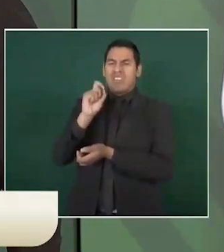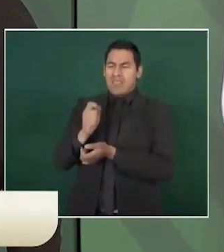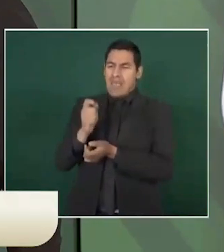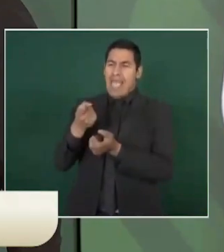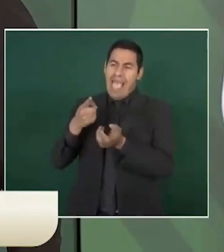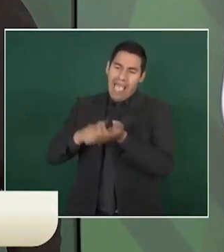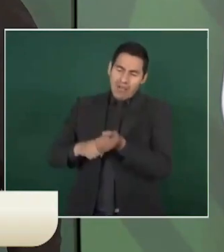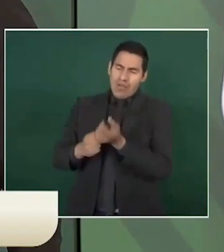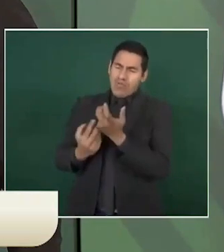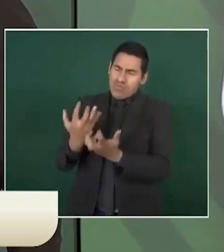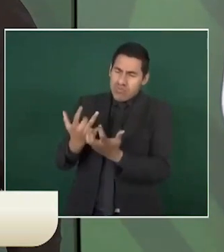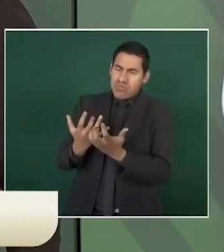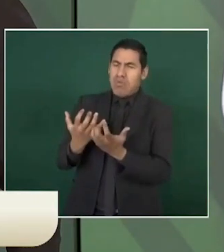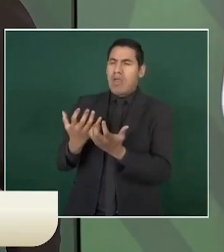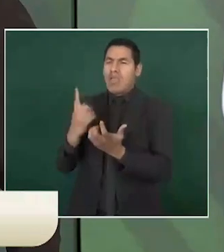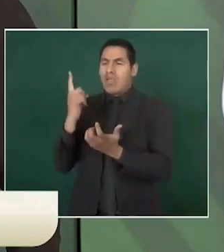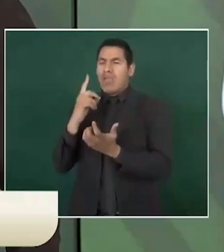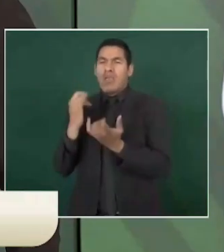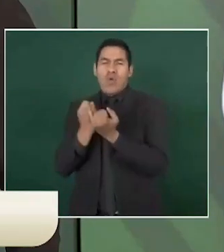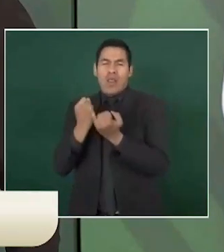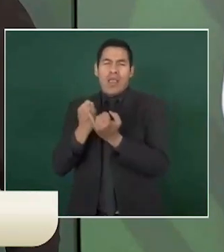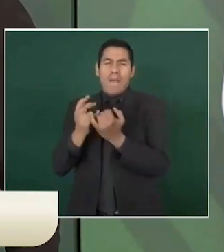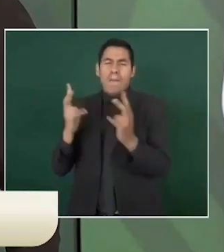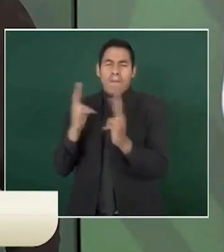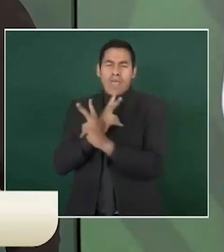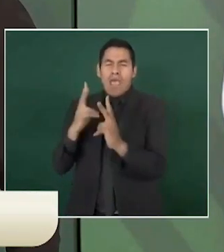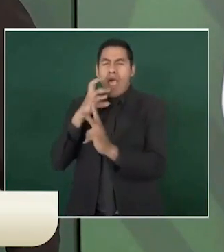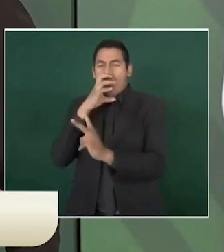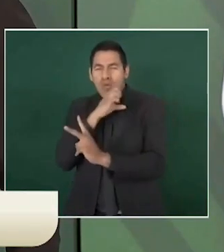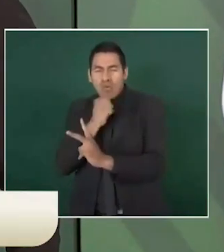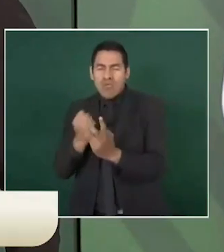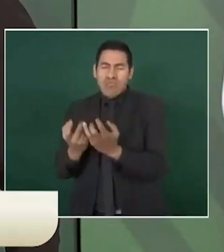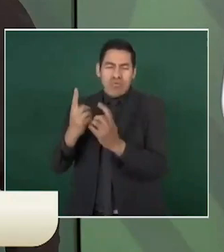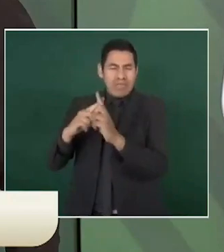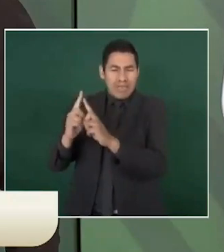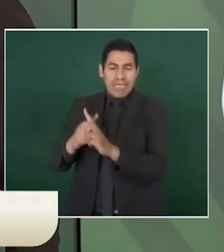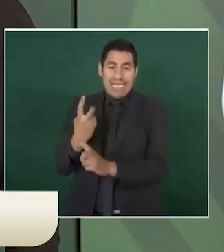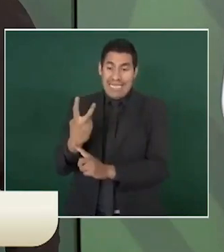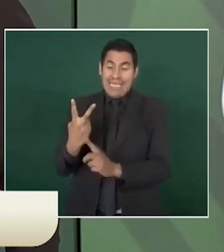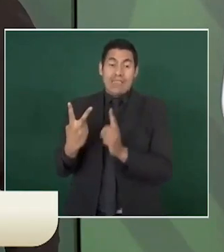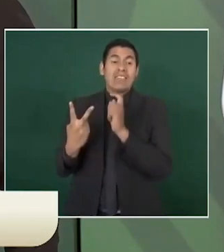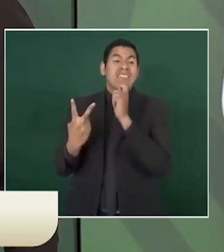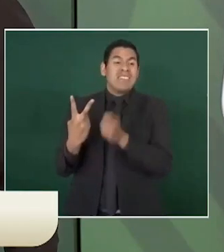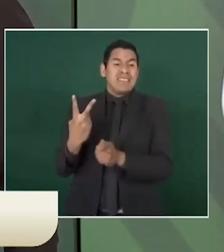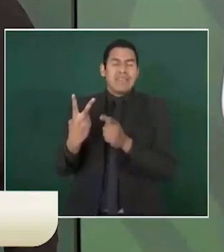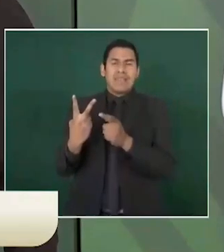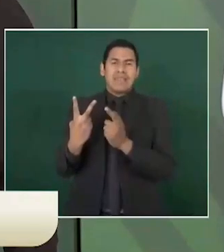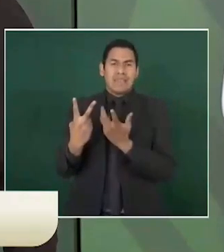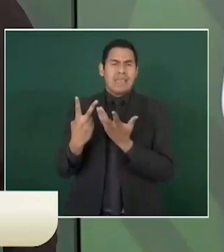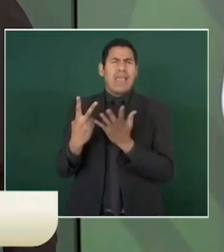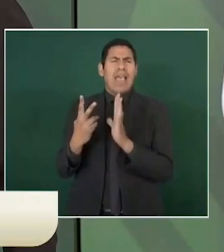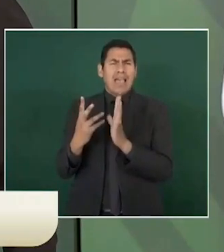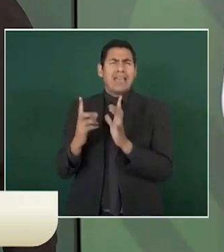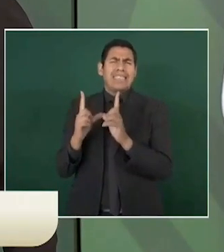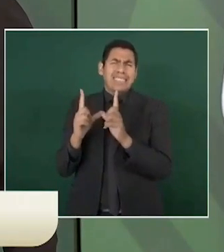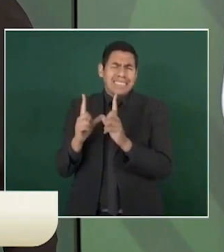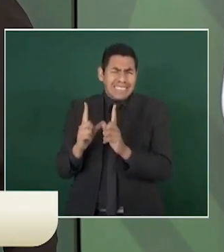combustible y luego con vapor, con el mismo vapor que generan, esas 2 están listas,